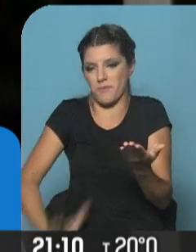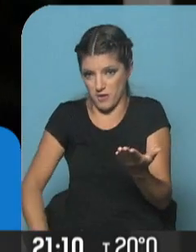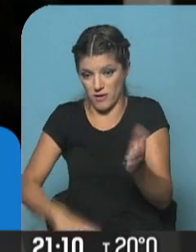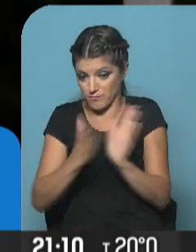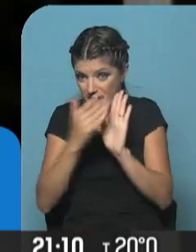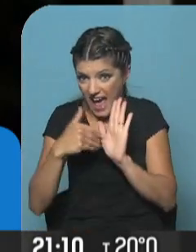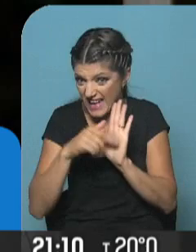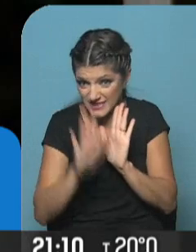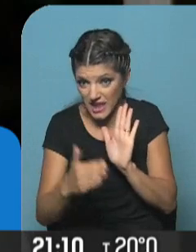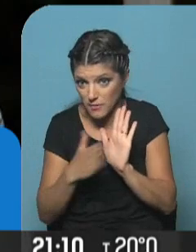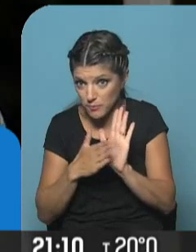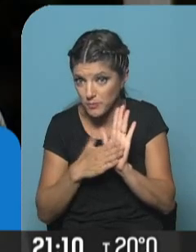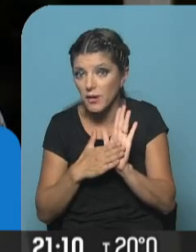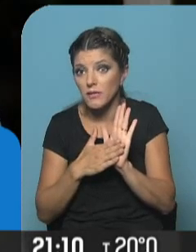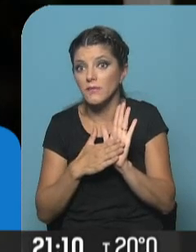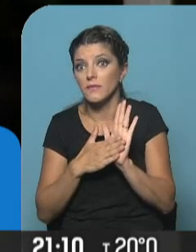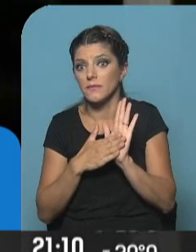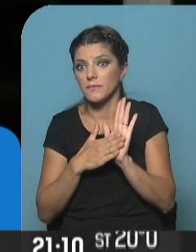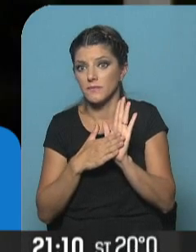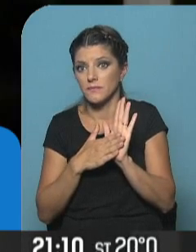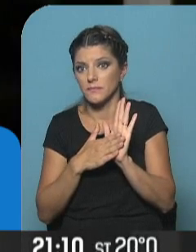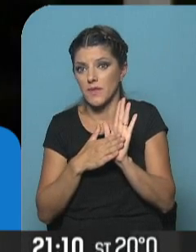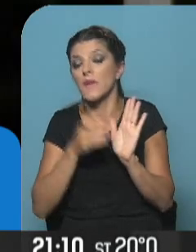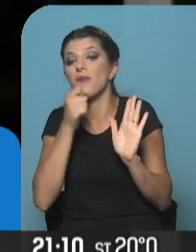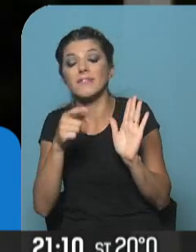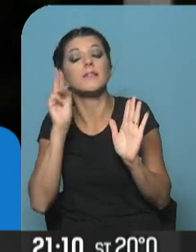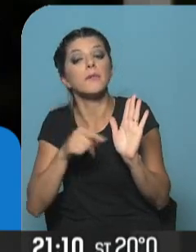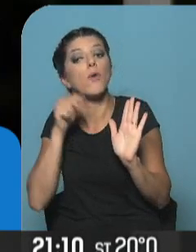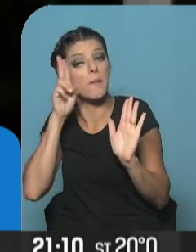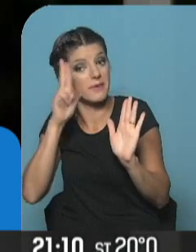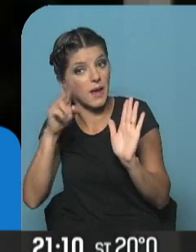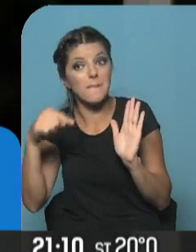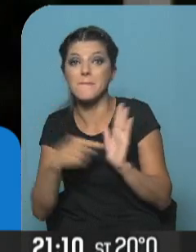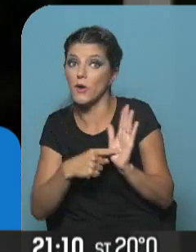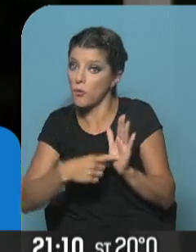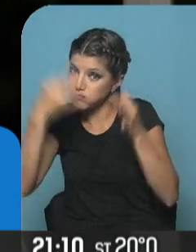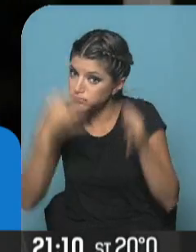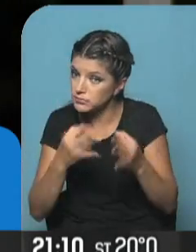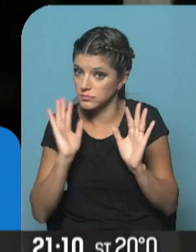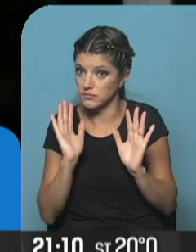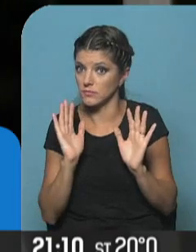y hay que ser muy respetuoso, pero hay que ser bastante contundente en esto.